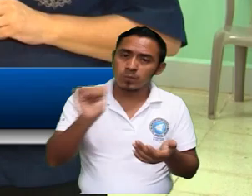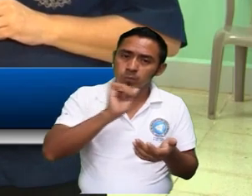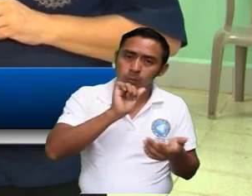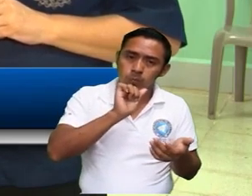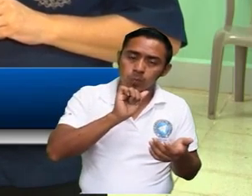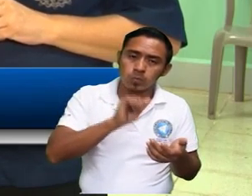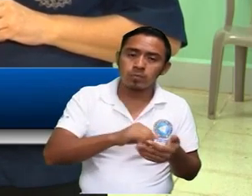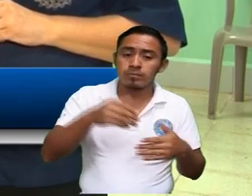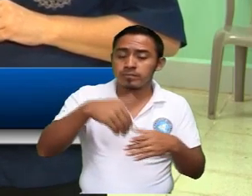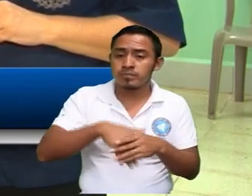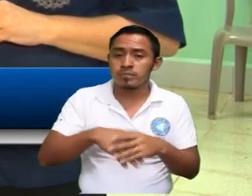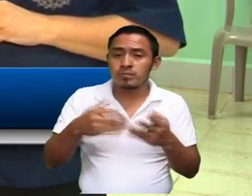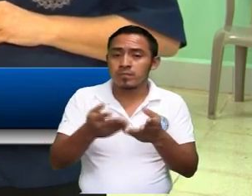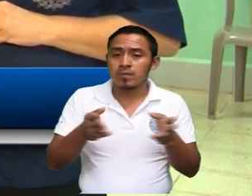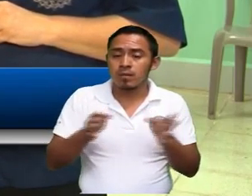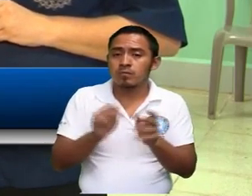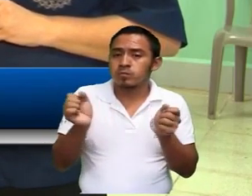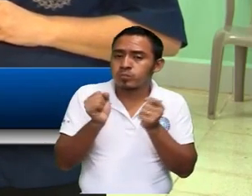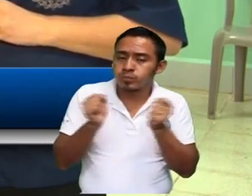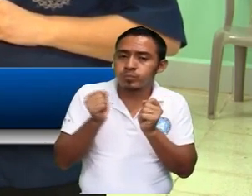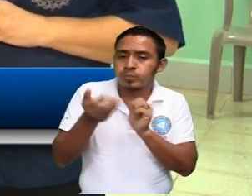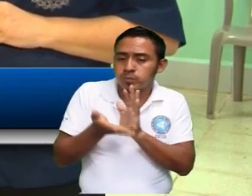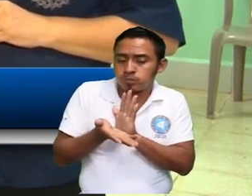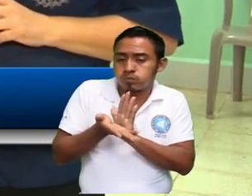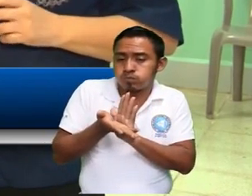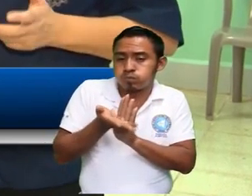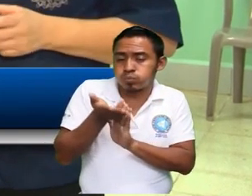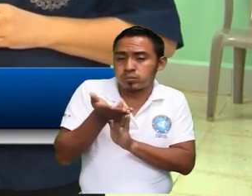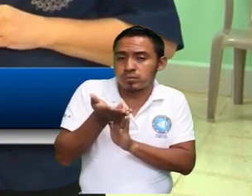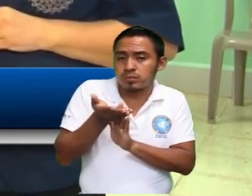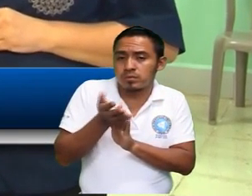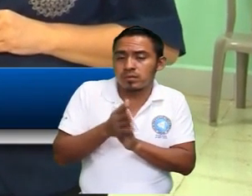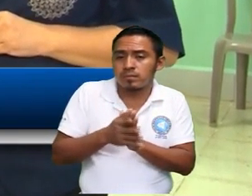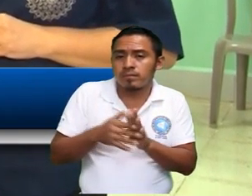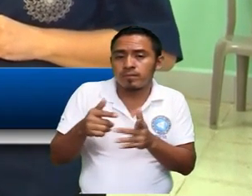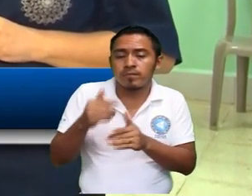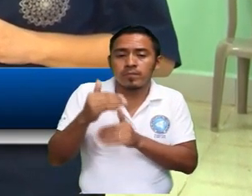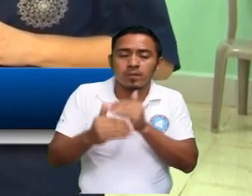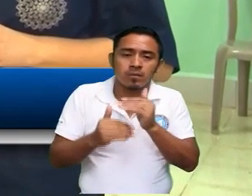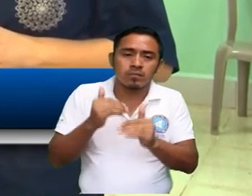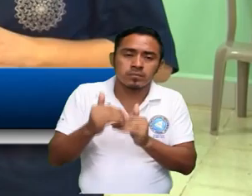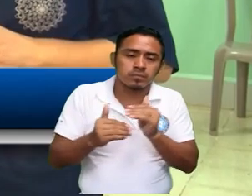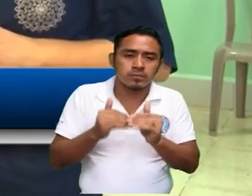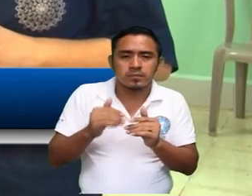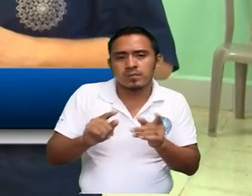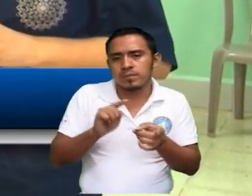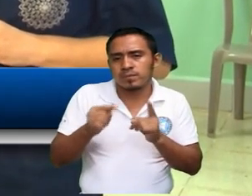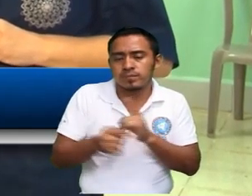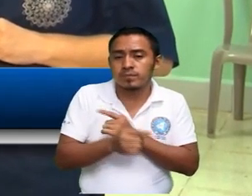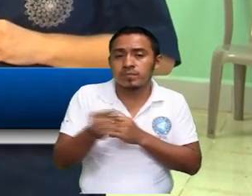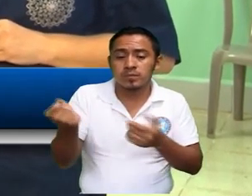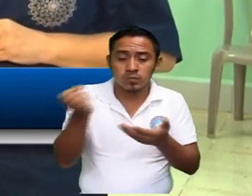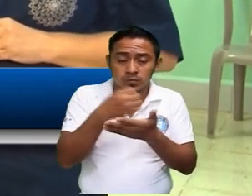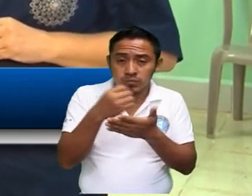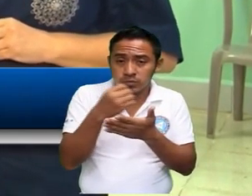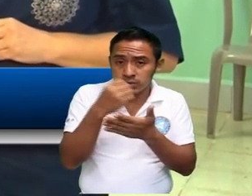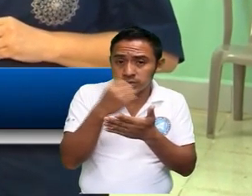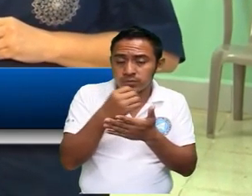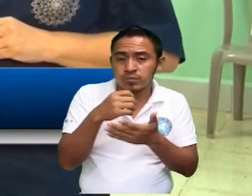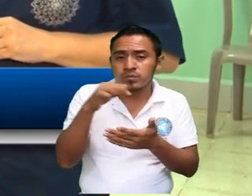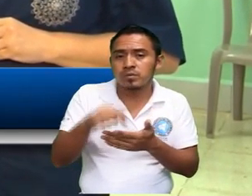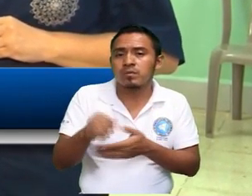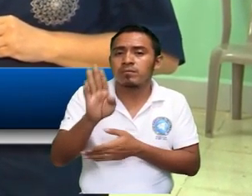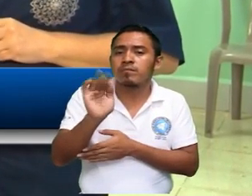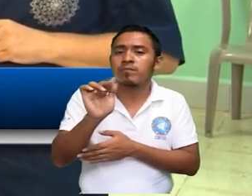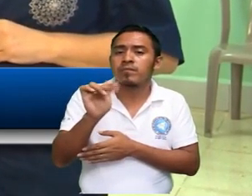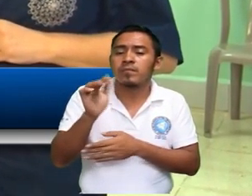se guarda en un lugar con refrigeración a alta temperatura y después se hace el proceso de pasteurización en el laboratorio de banco